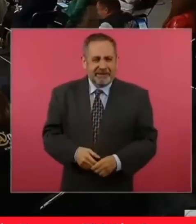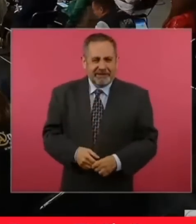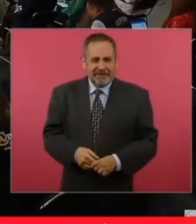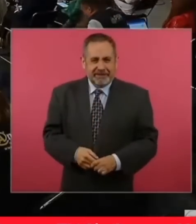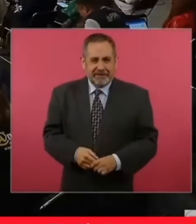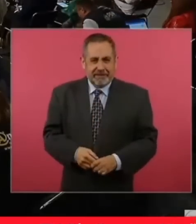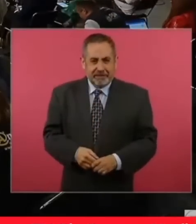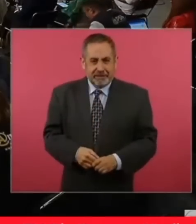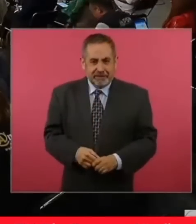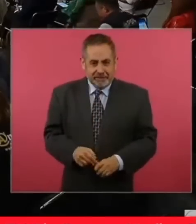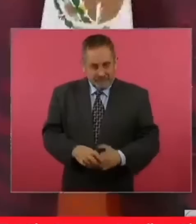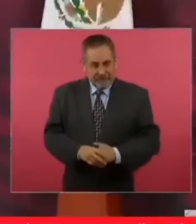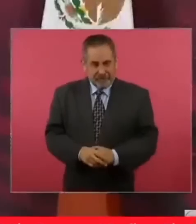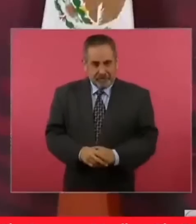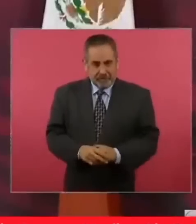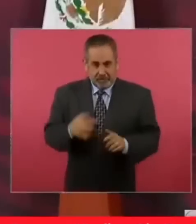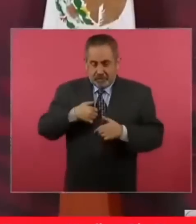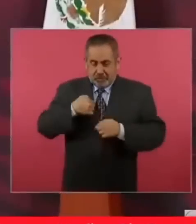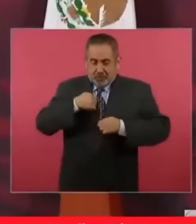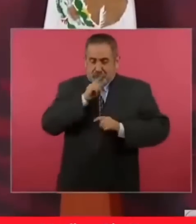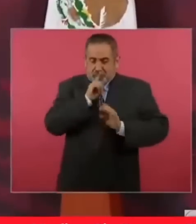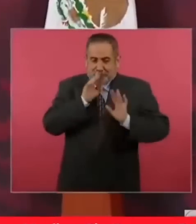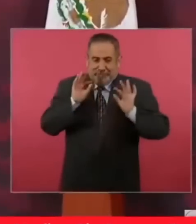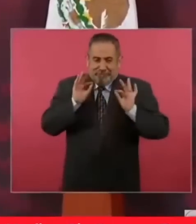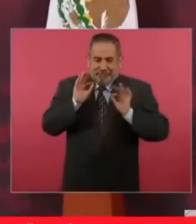No. No.